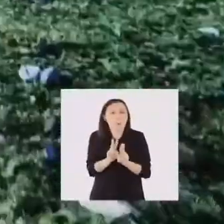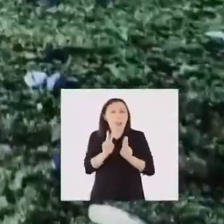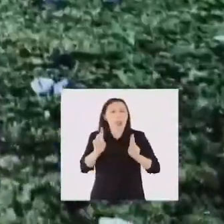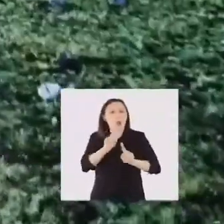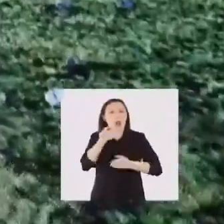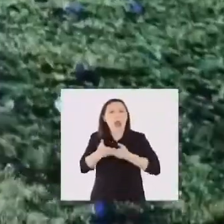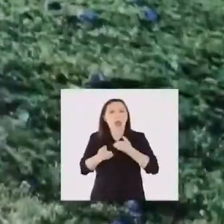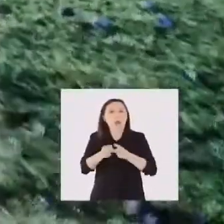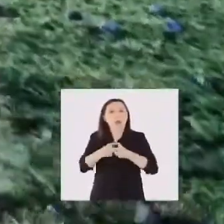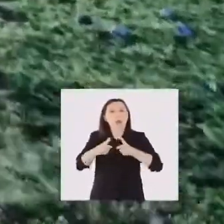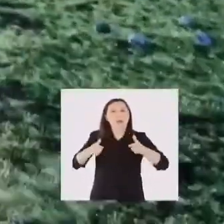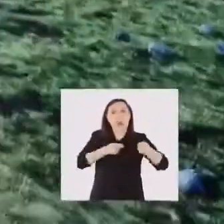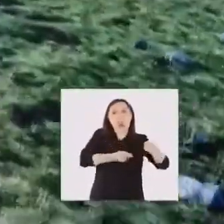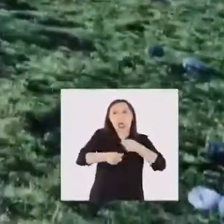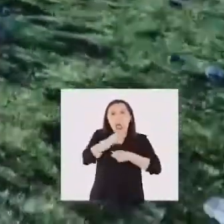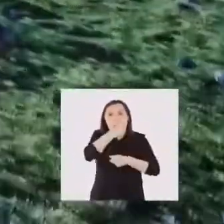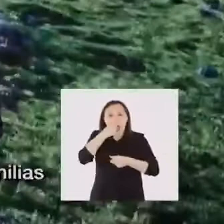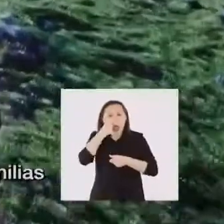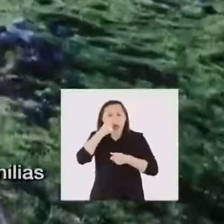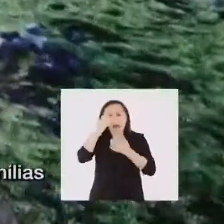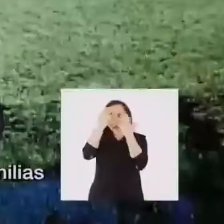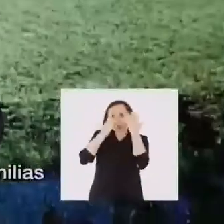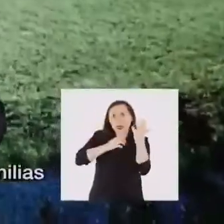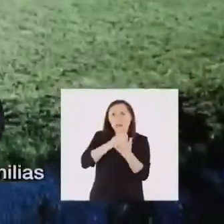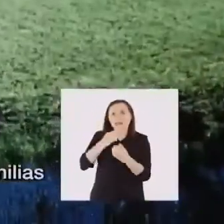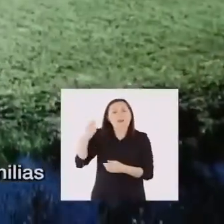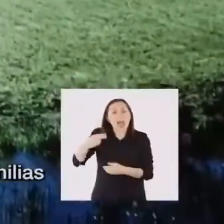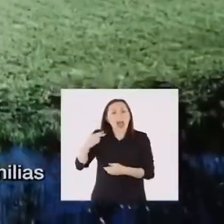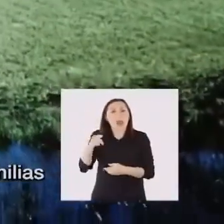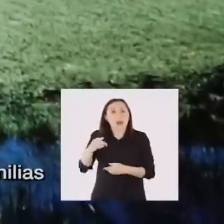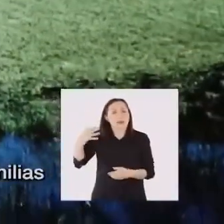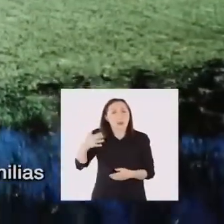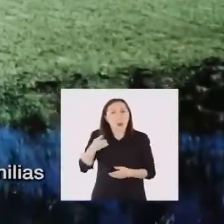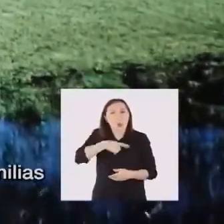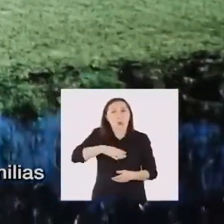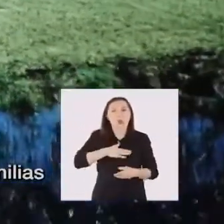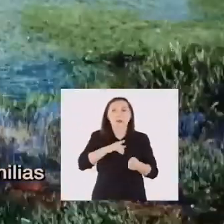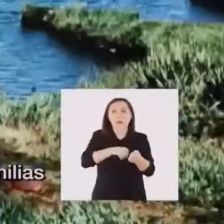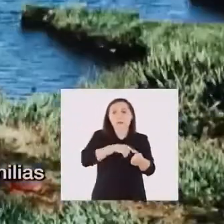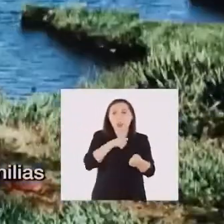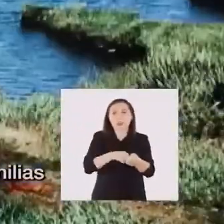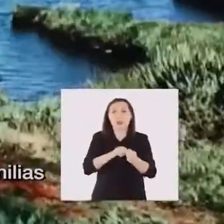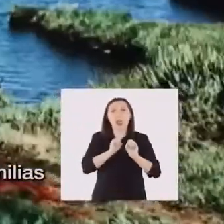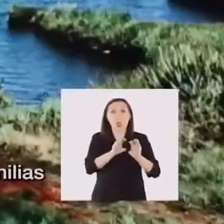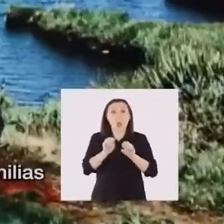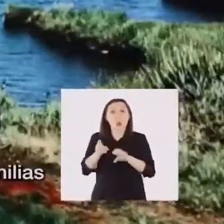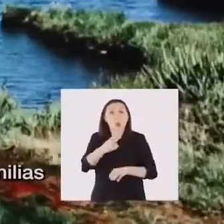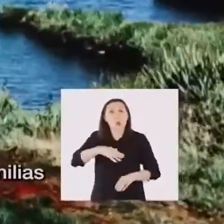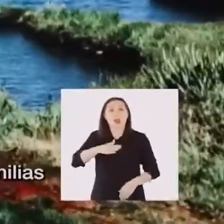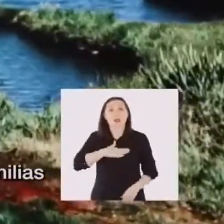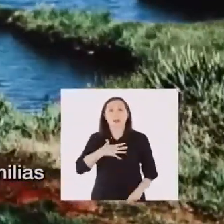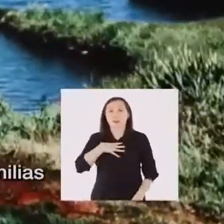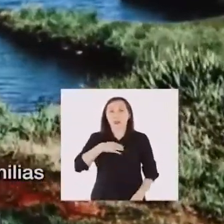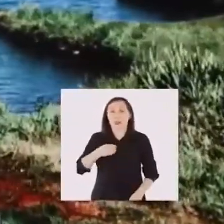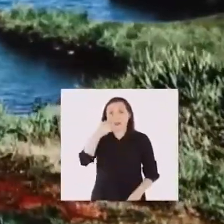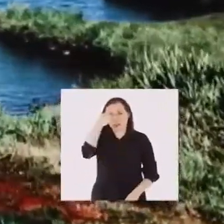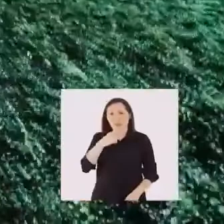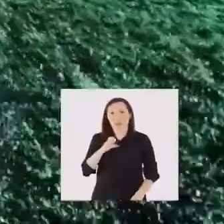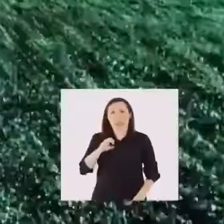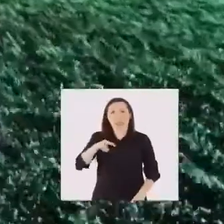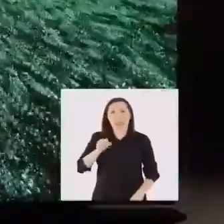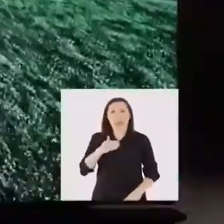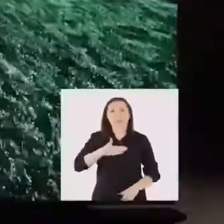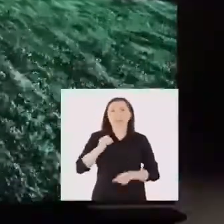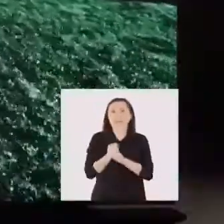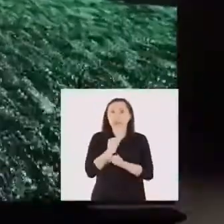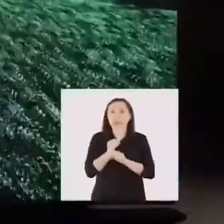y no dejar avanzar al narcoterrorismo. Cuidar valores esenciales para nuestras familias y la educación de nuestros hijos. Soy